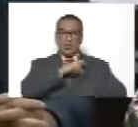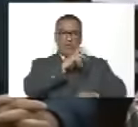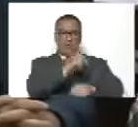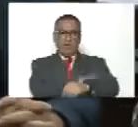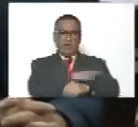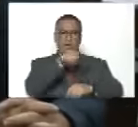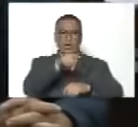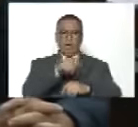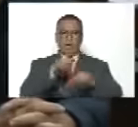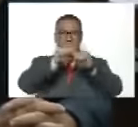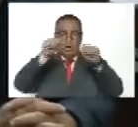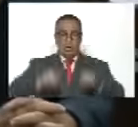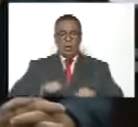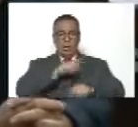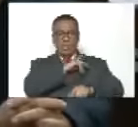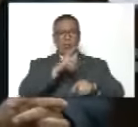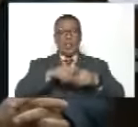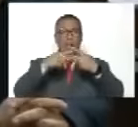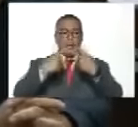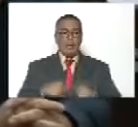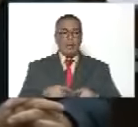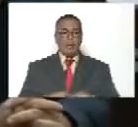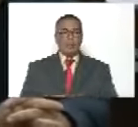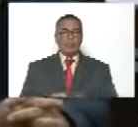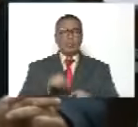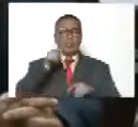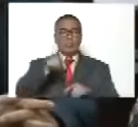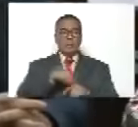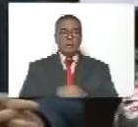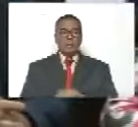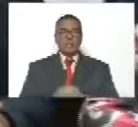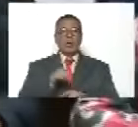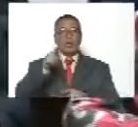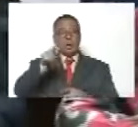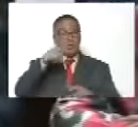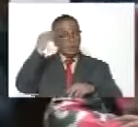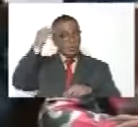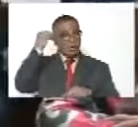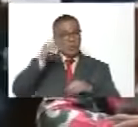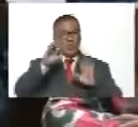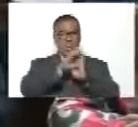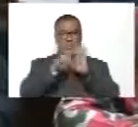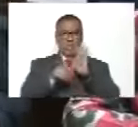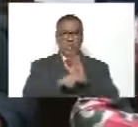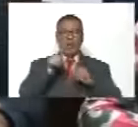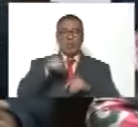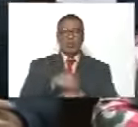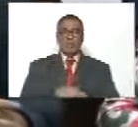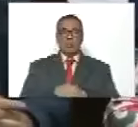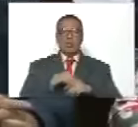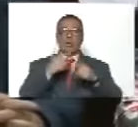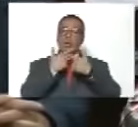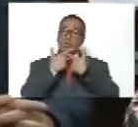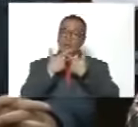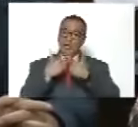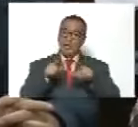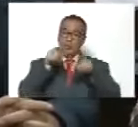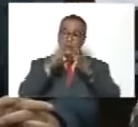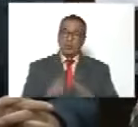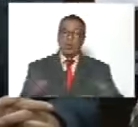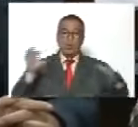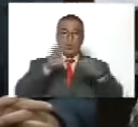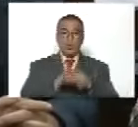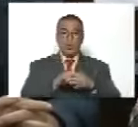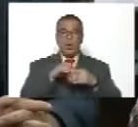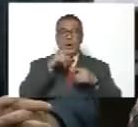fortalecer nuestro sistema democrático, pero esto va según lo consagrado en la Constitución, que es la libertad de